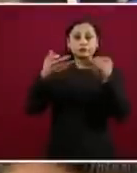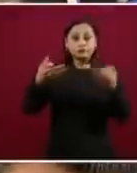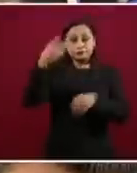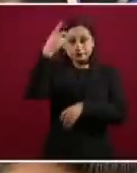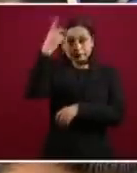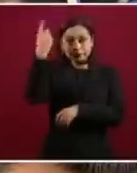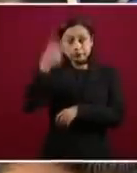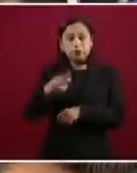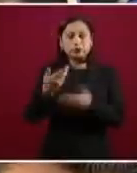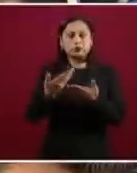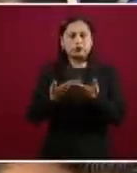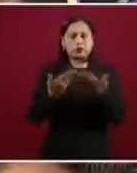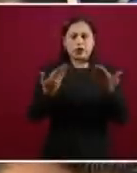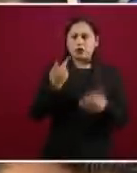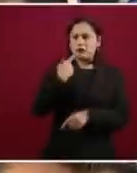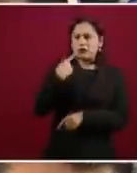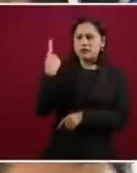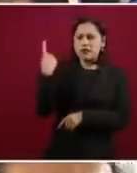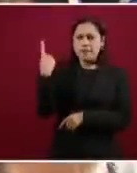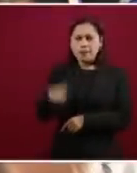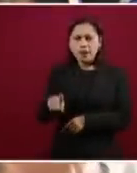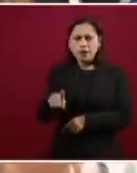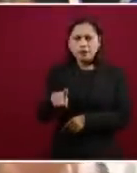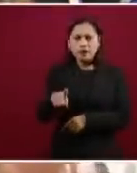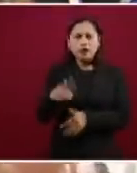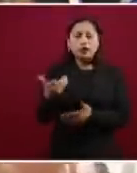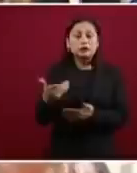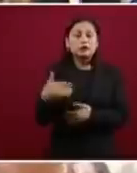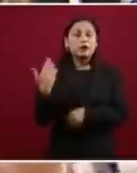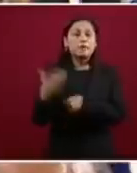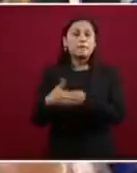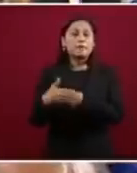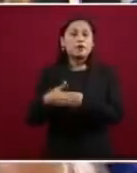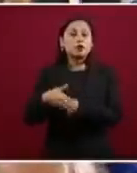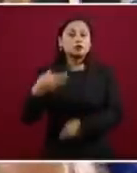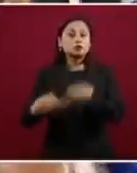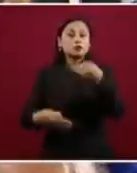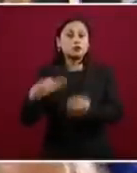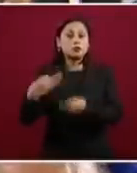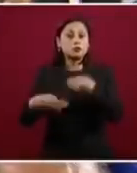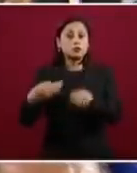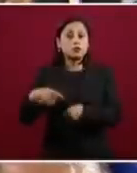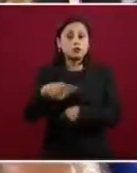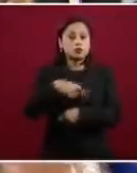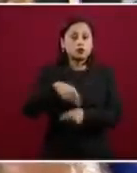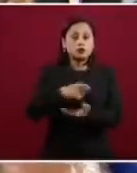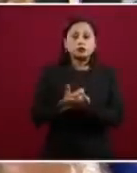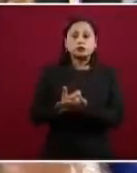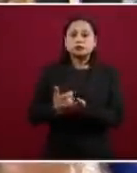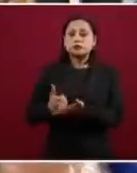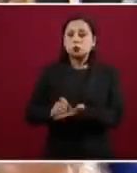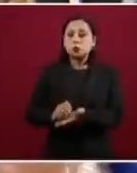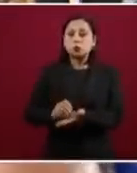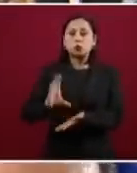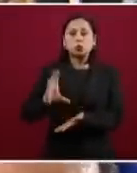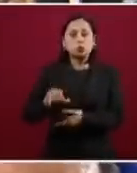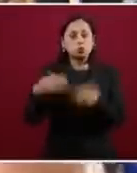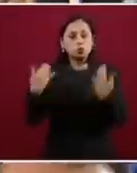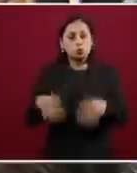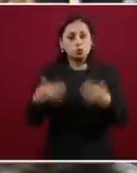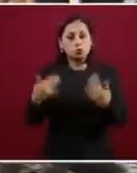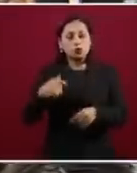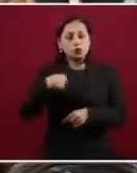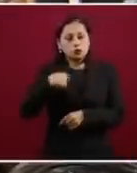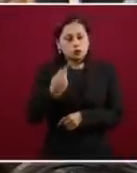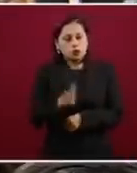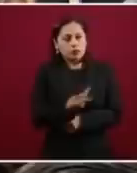y están por perder un juicio en el que van a tener que pagar una importante cantidad. Entonces, en ese sentido, yo quisiera preguntarles